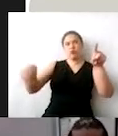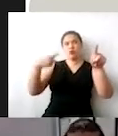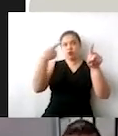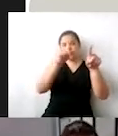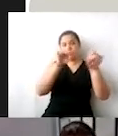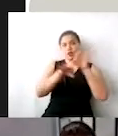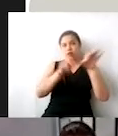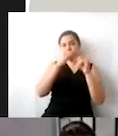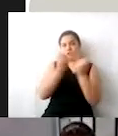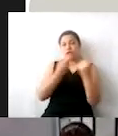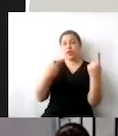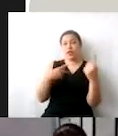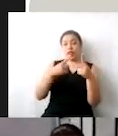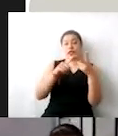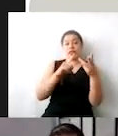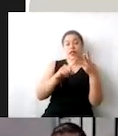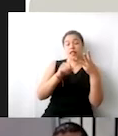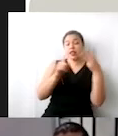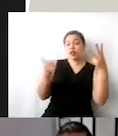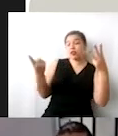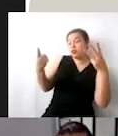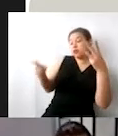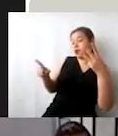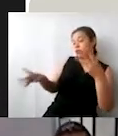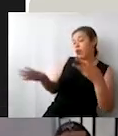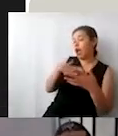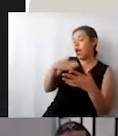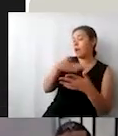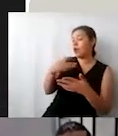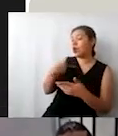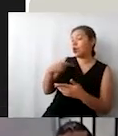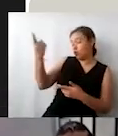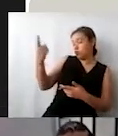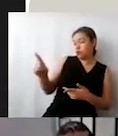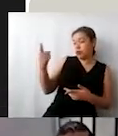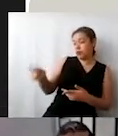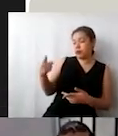el tercero manda y lo utiliza como propio.